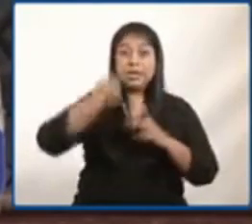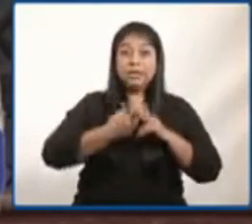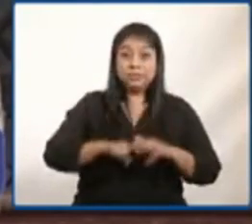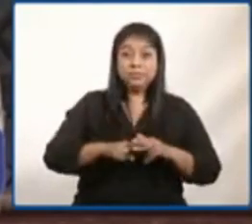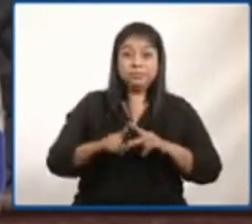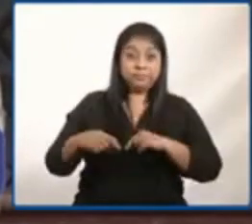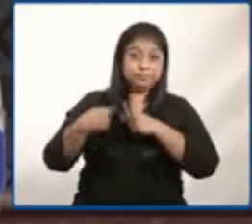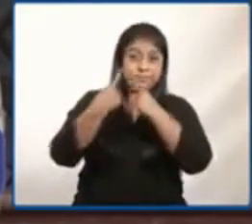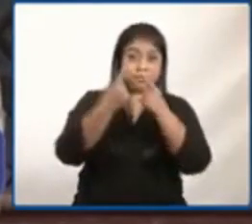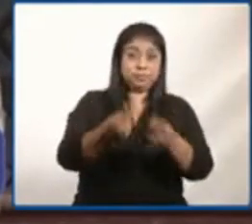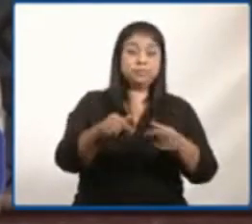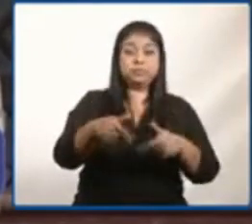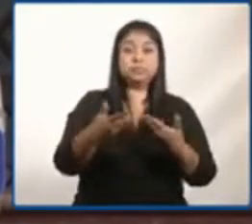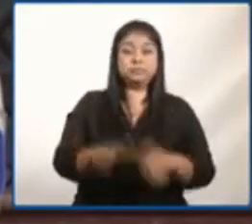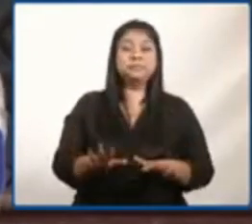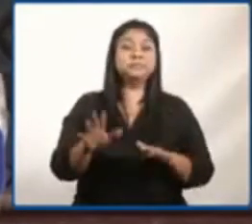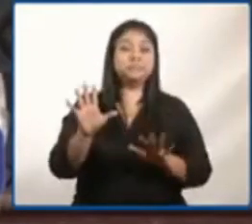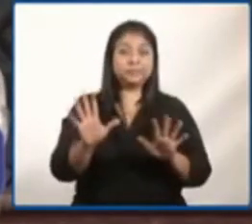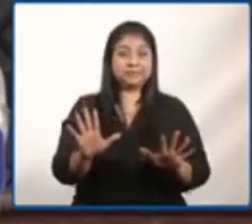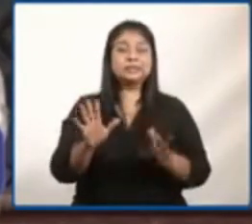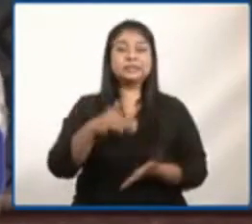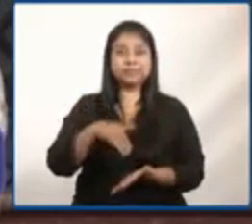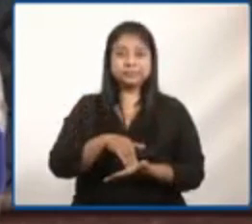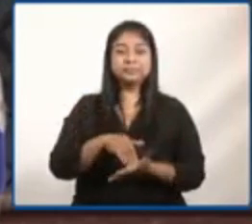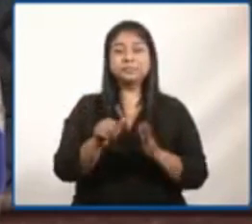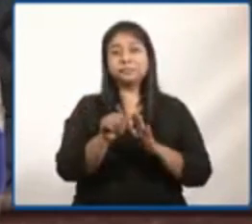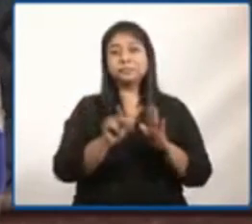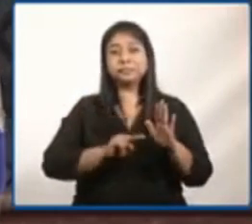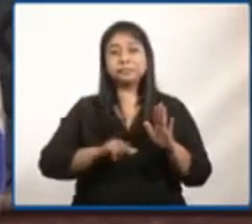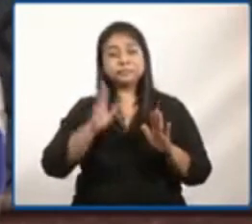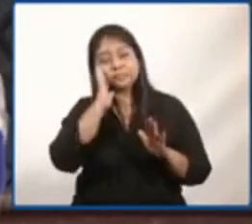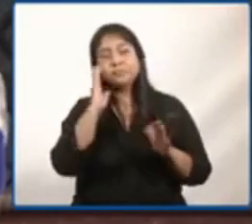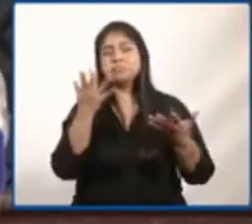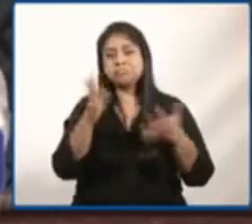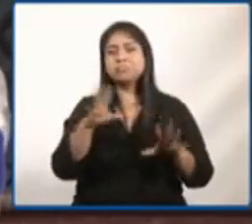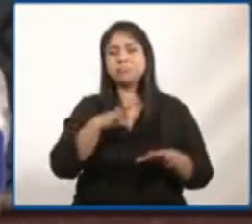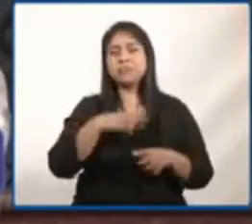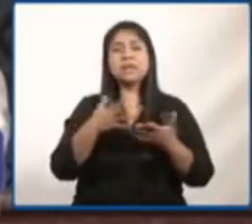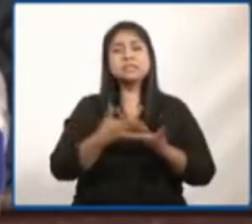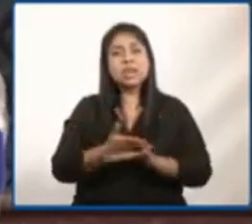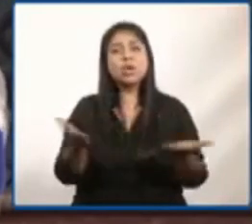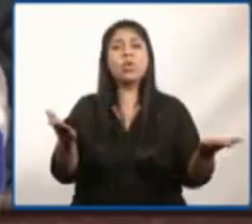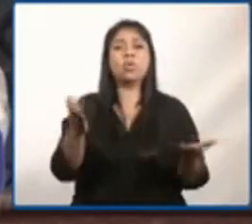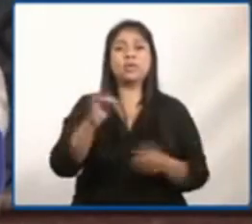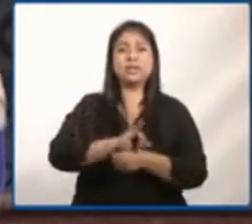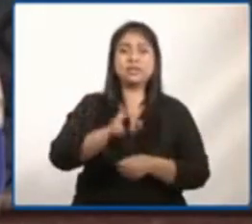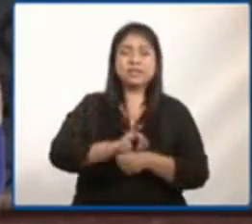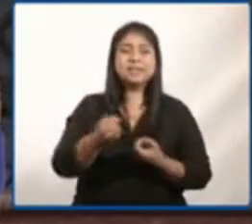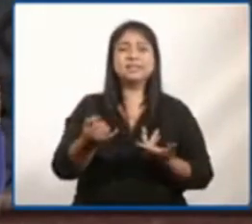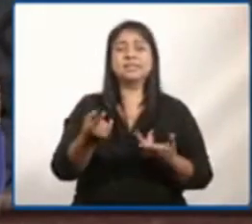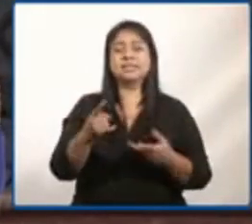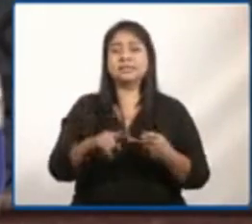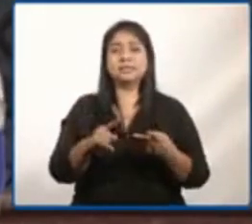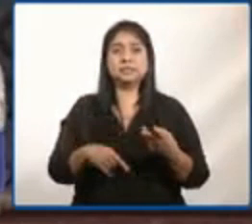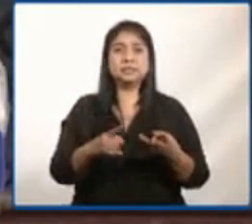menos 10 centros que pueden funcionar como albergues, salones comunales, salones de algunas iglesias,